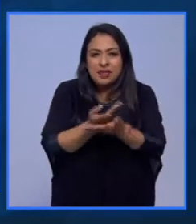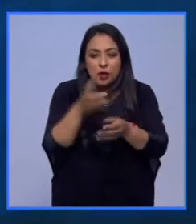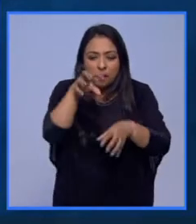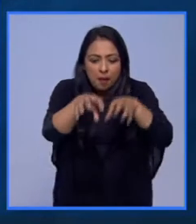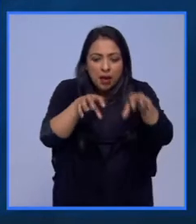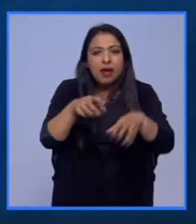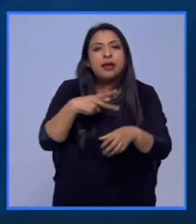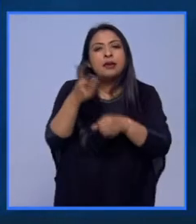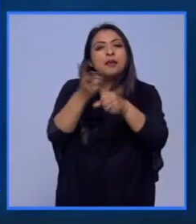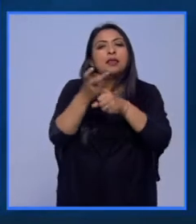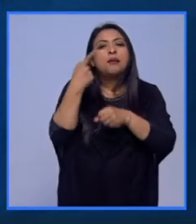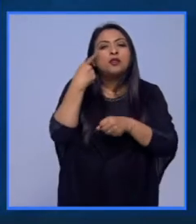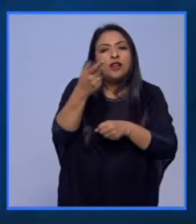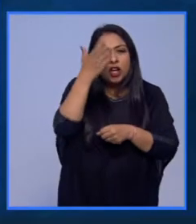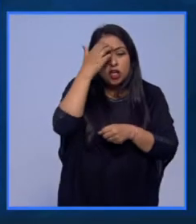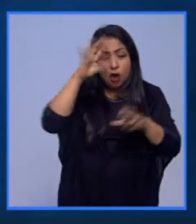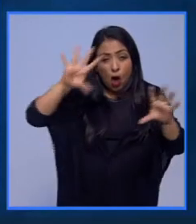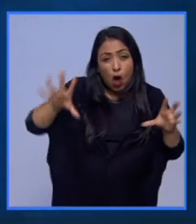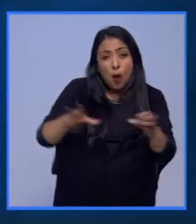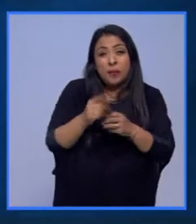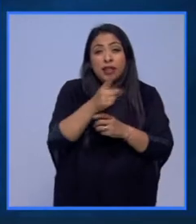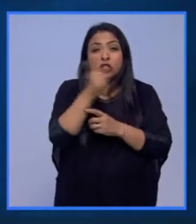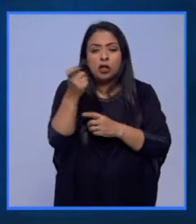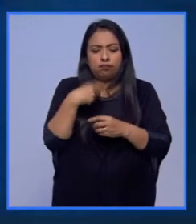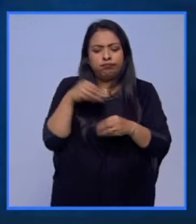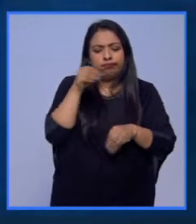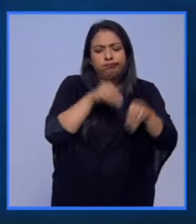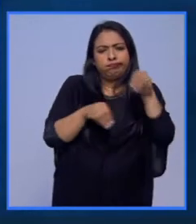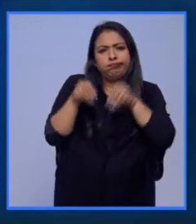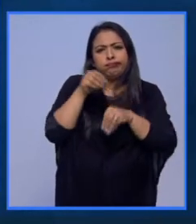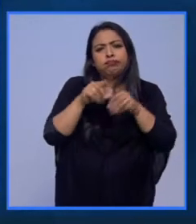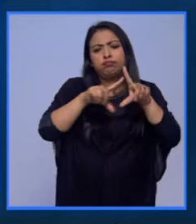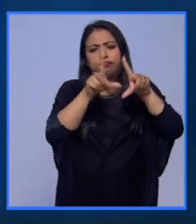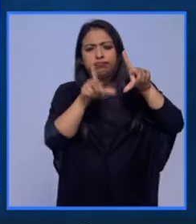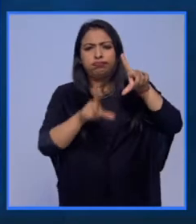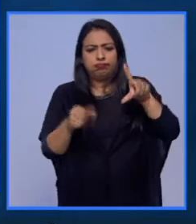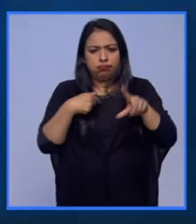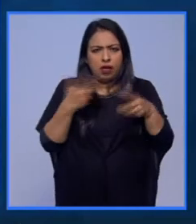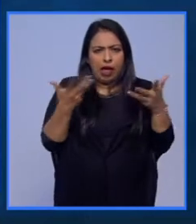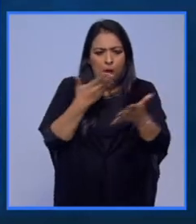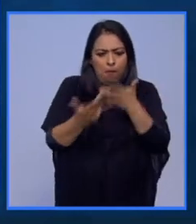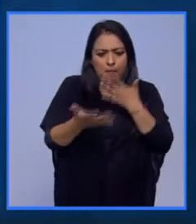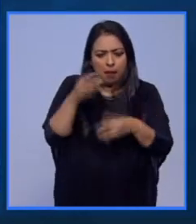a conocer esta colección que reúne más de 100 elaborados a lo largo y ancho de la República.